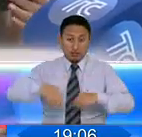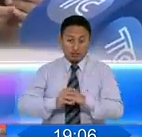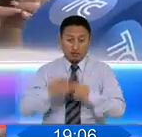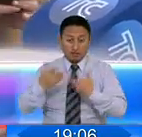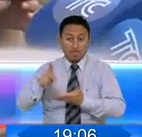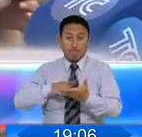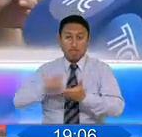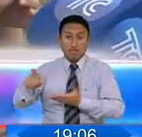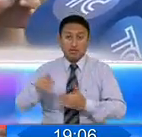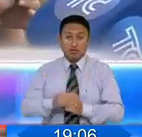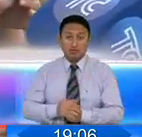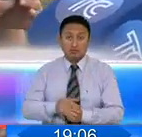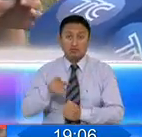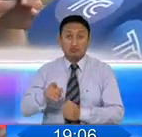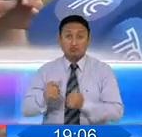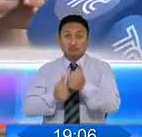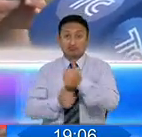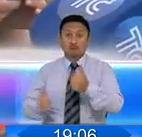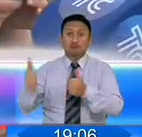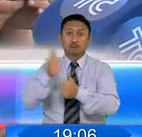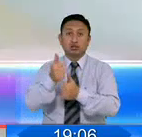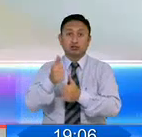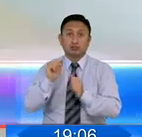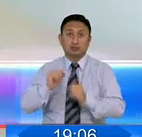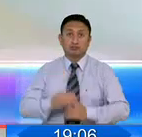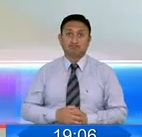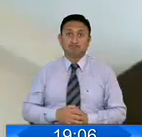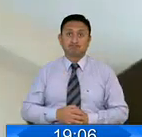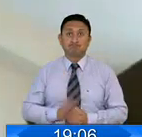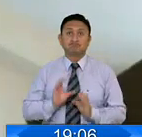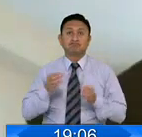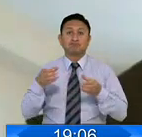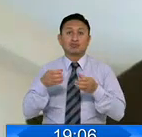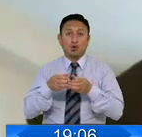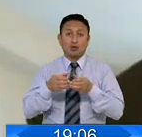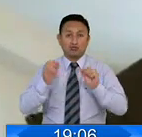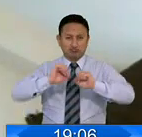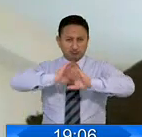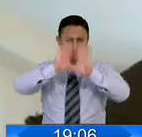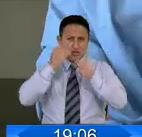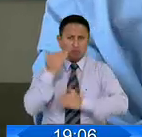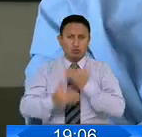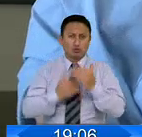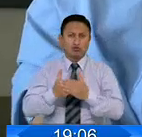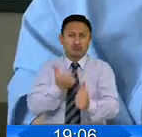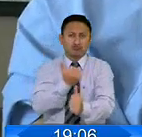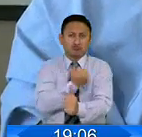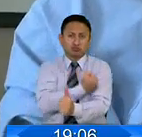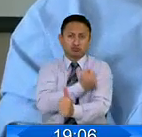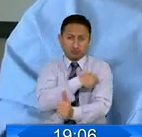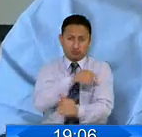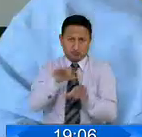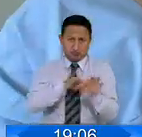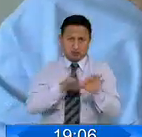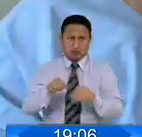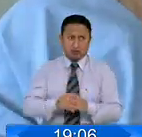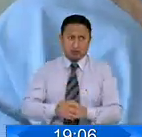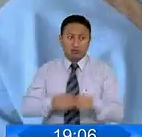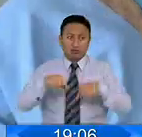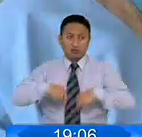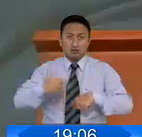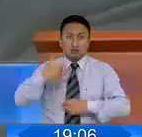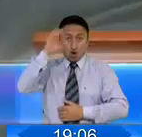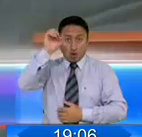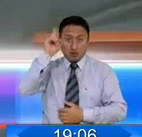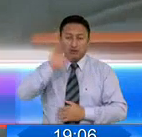realizados, y eso nos pone en una muy buena posición. El Comité de Transparencia para el Proceso de Vacunación indicó que no se pronunciará hasta